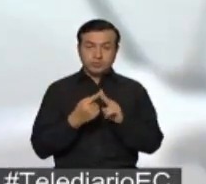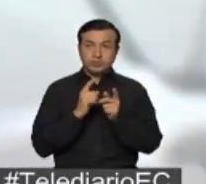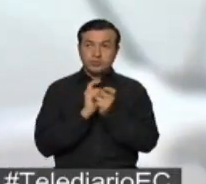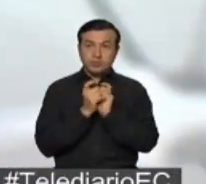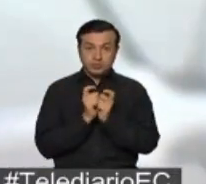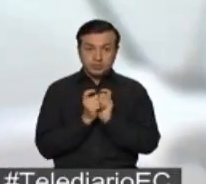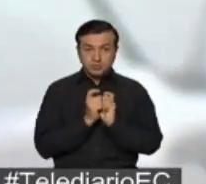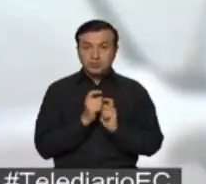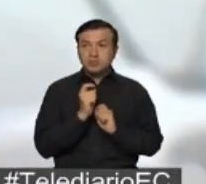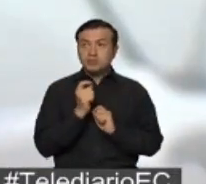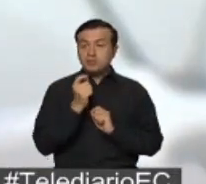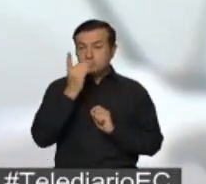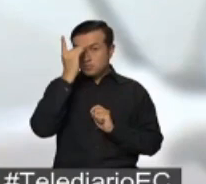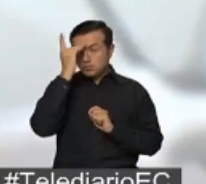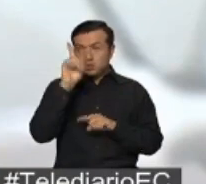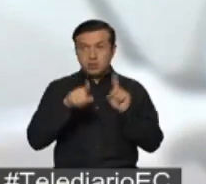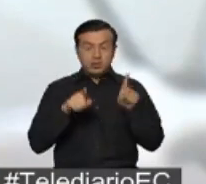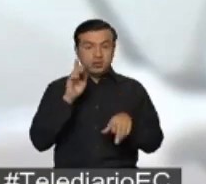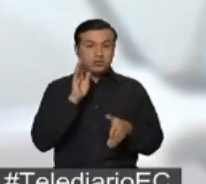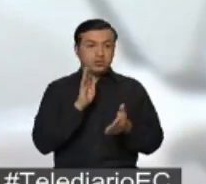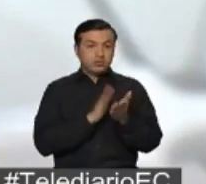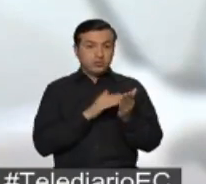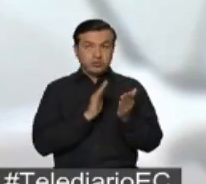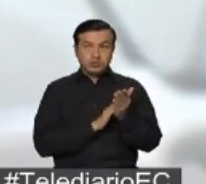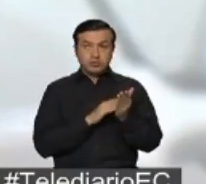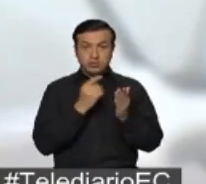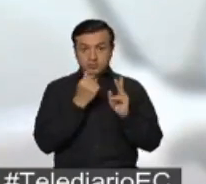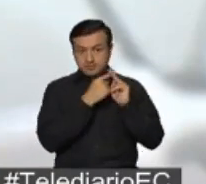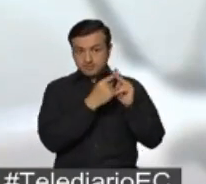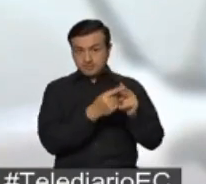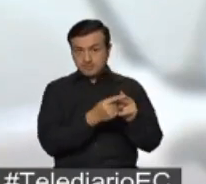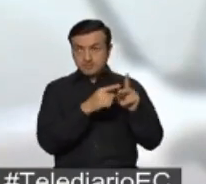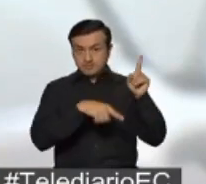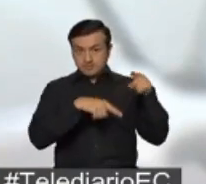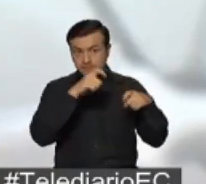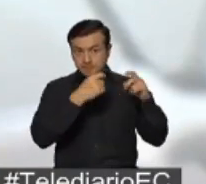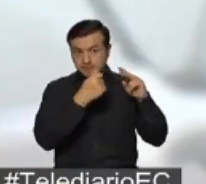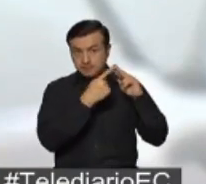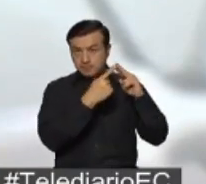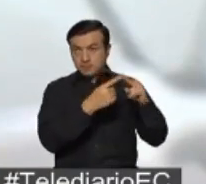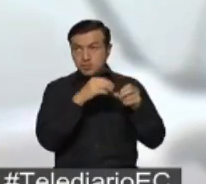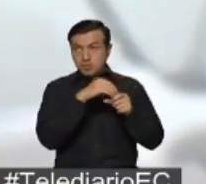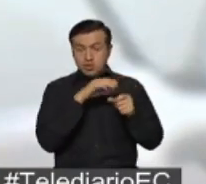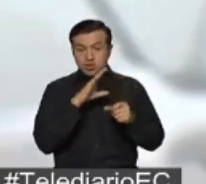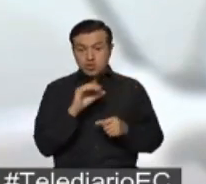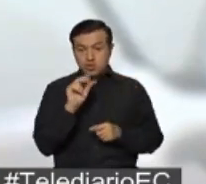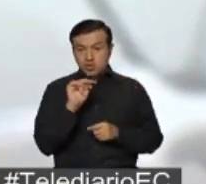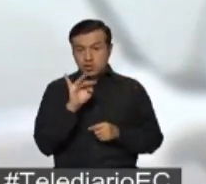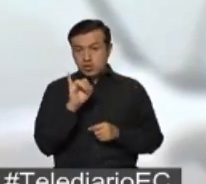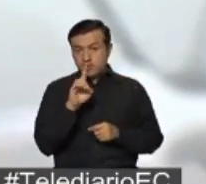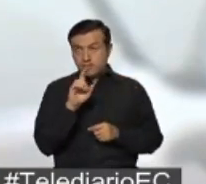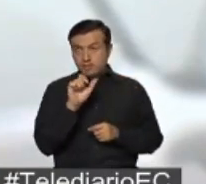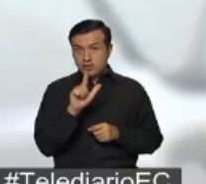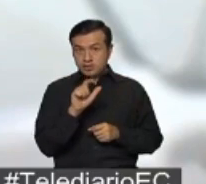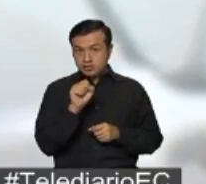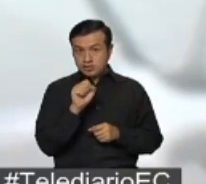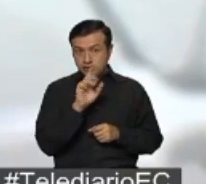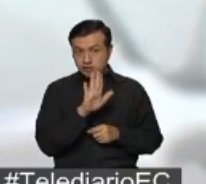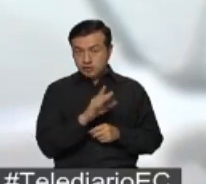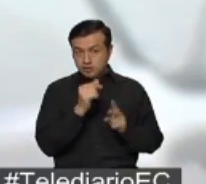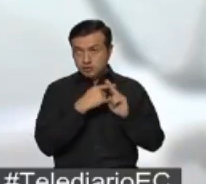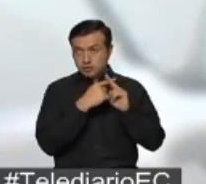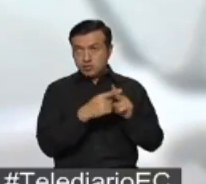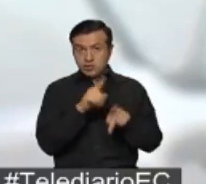refinanciamiento a aquellos socios que han recibido créditos a través de las cooperativas con fondos de la conaf y ya significa esto que